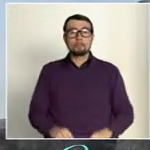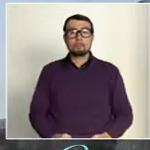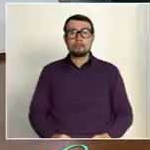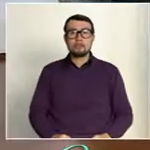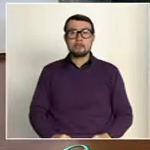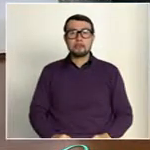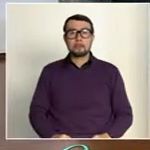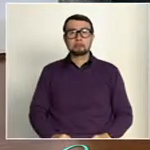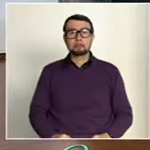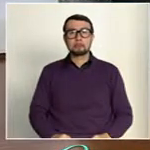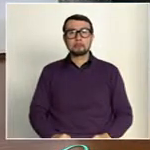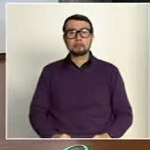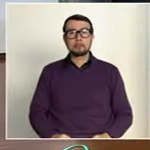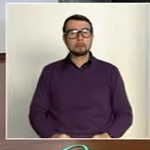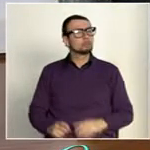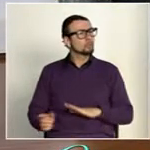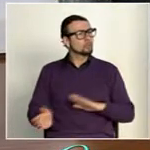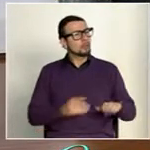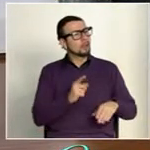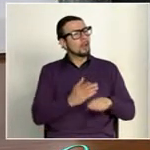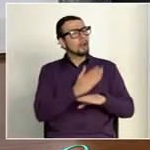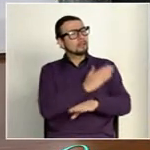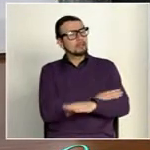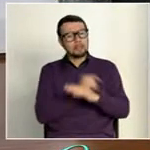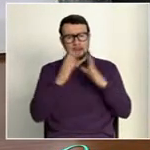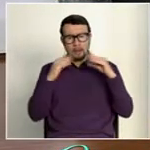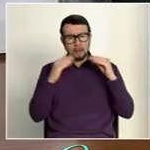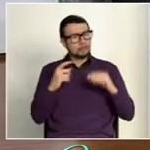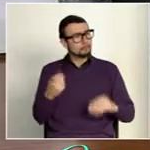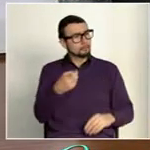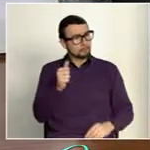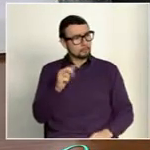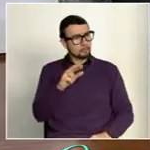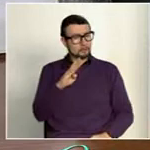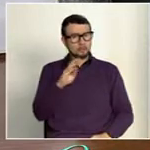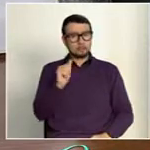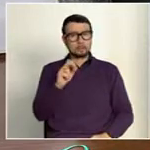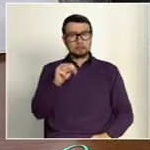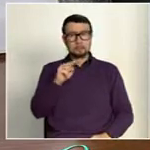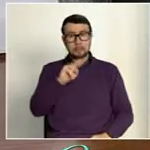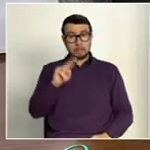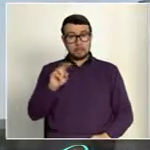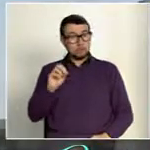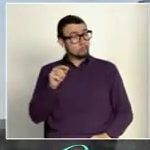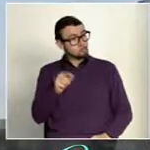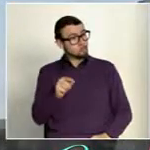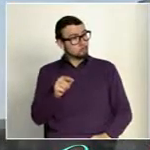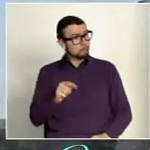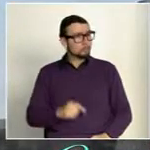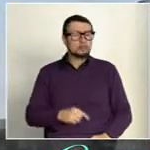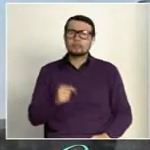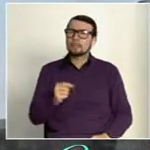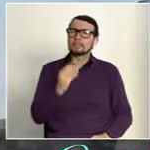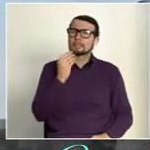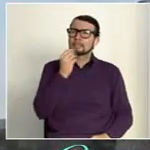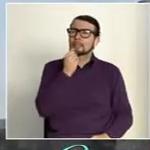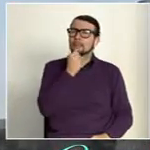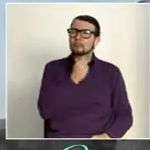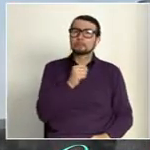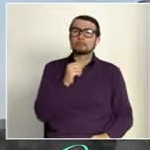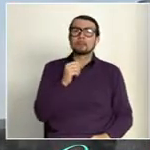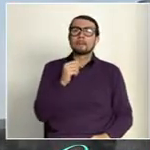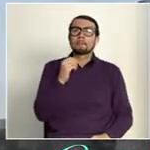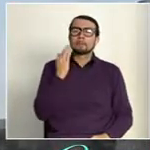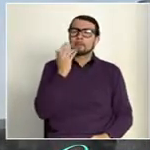Usted ahorita hablaba del garbanzo. ¿Qué propiedades tiene? Bueno, el garbanzo entra a ser un sabor astringente en su constitución